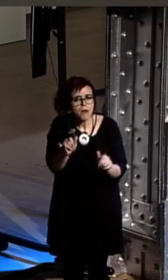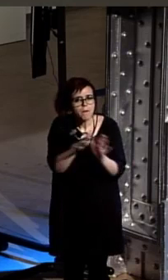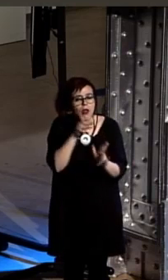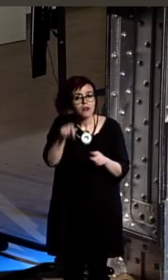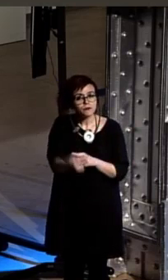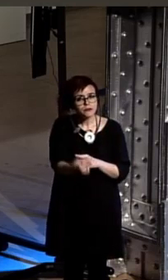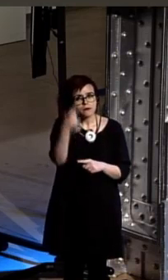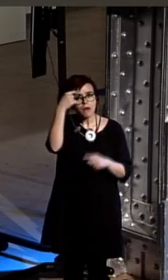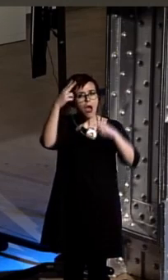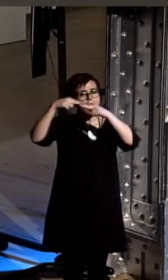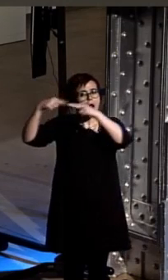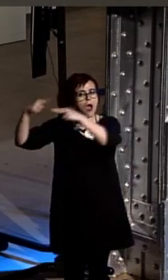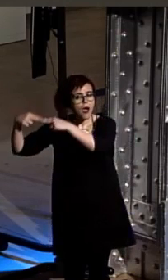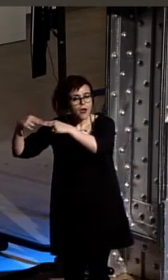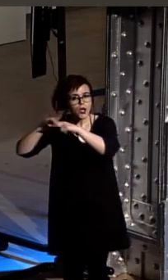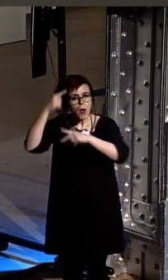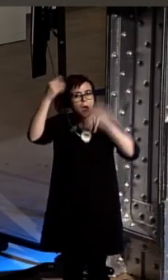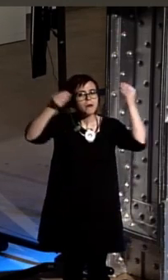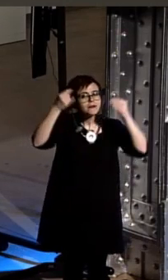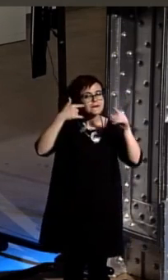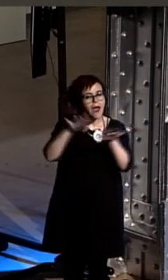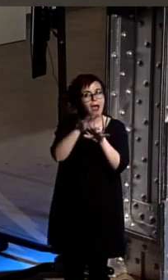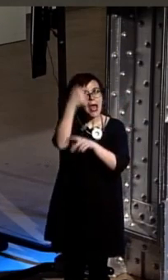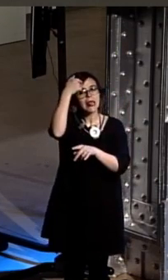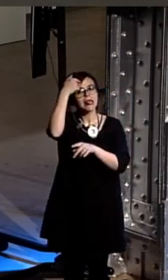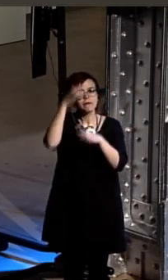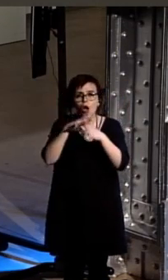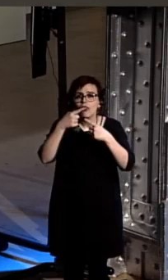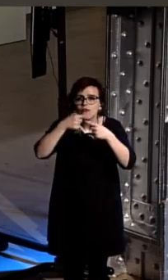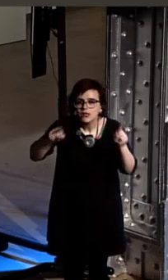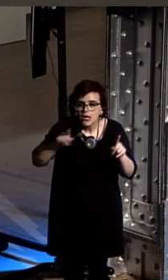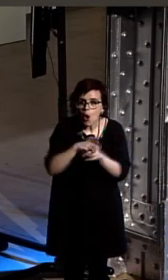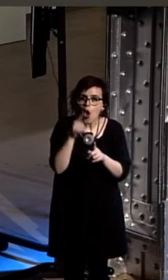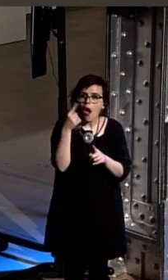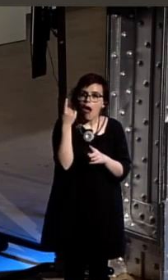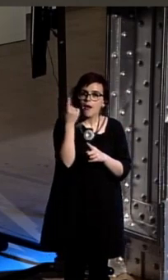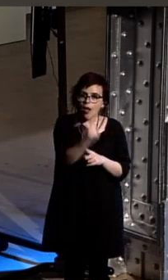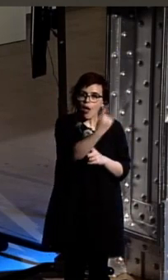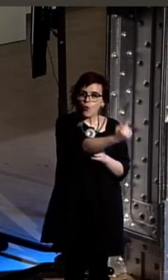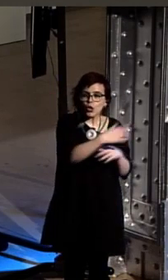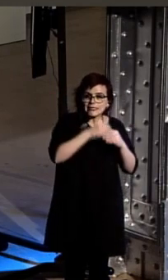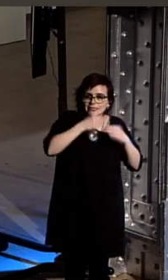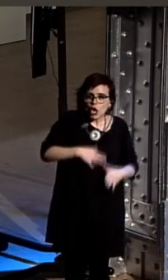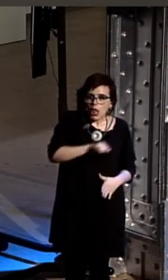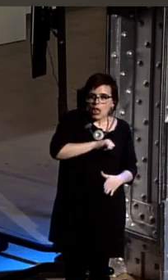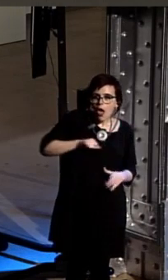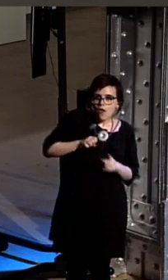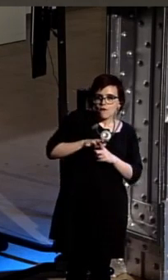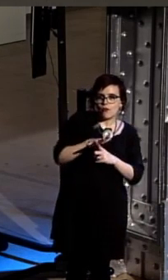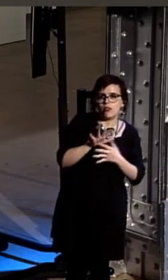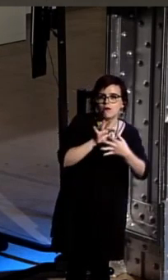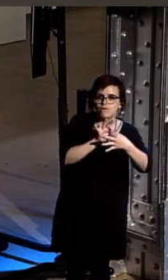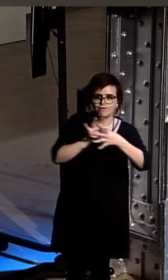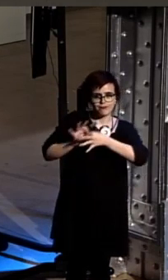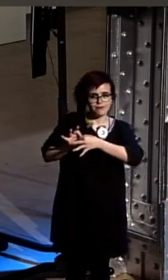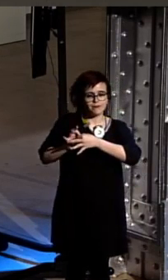uno reconstruye en su propia trama del pensamiento esa risa, es una historia privada, es una historia individual, es una historia de cada uno. Entonces ahí me parece que entramos en un